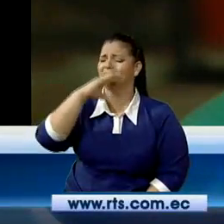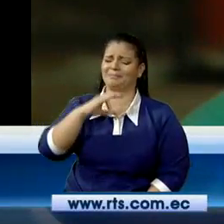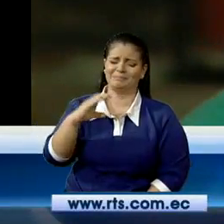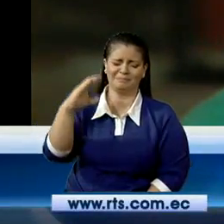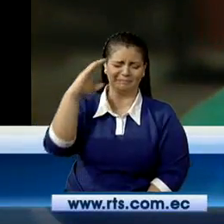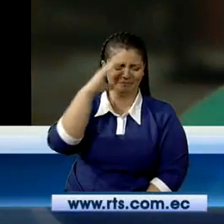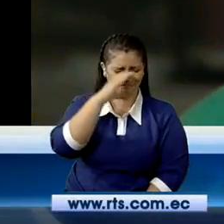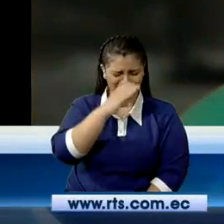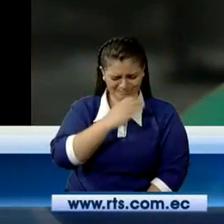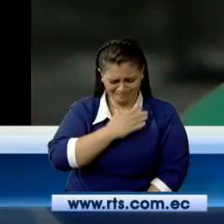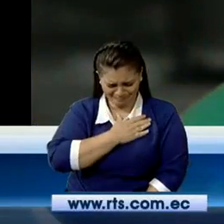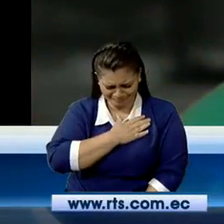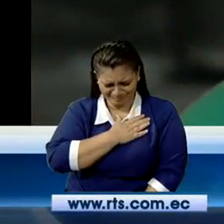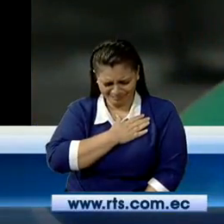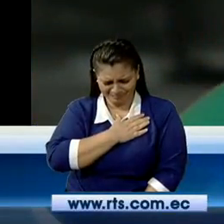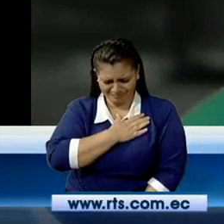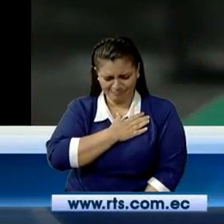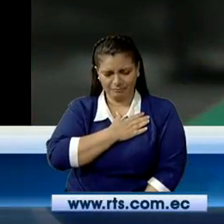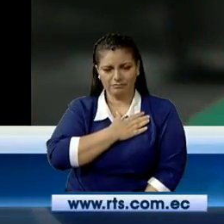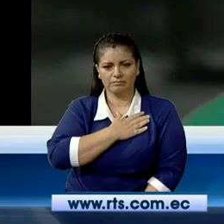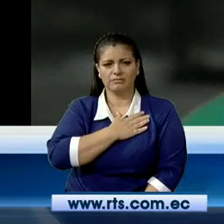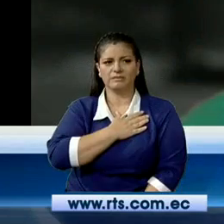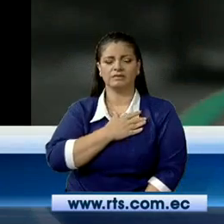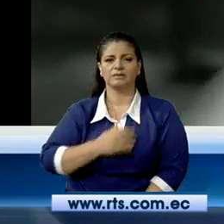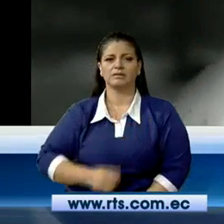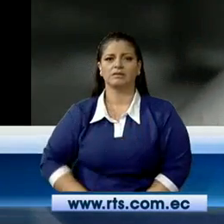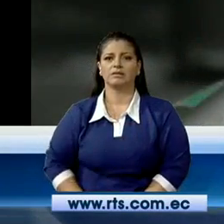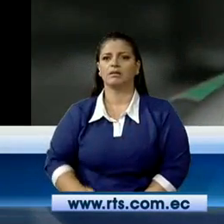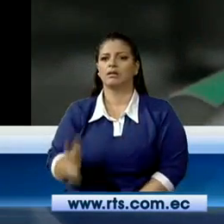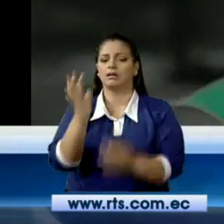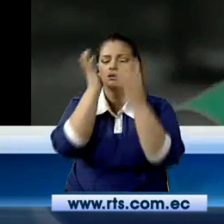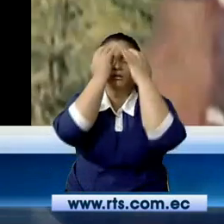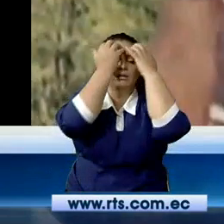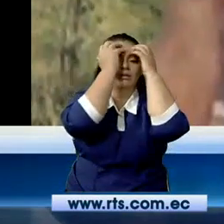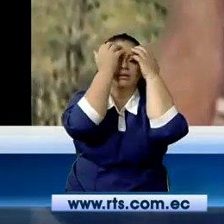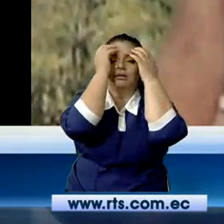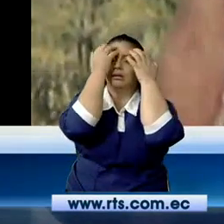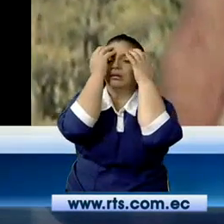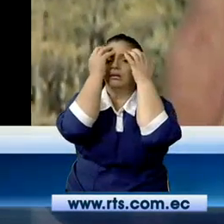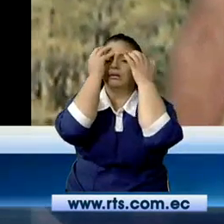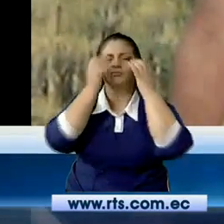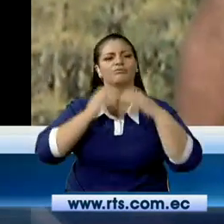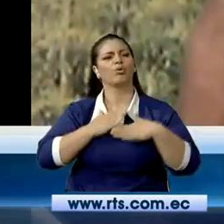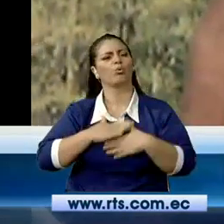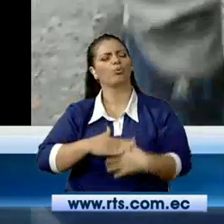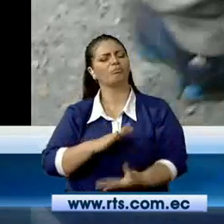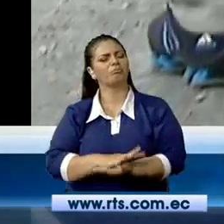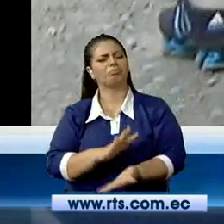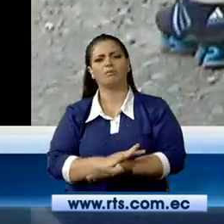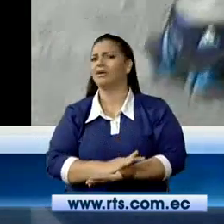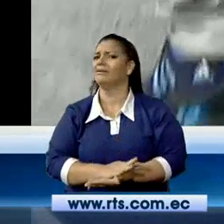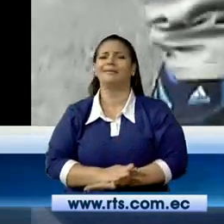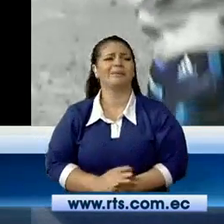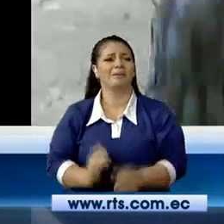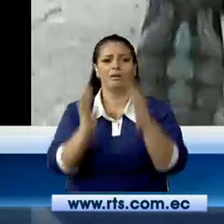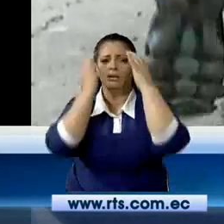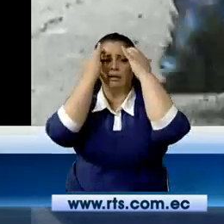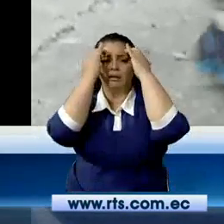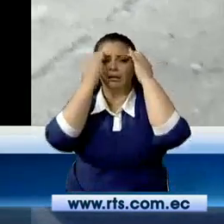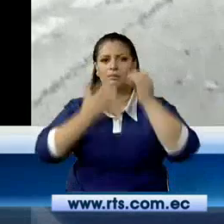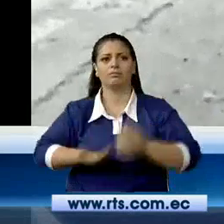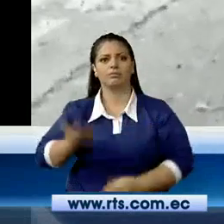Todo... La impotencia le ha desbaratado su estabilidad emocional desde que Carlos Antonio se fue a dar exámenes al